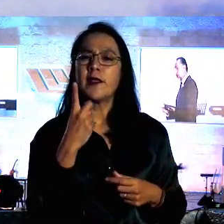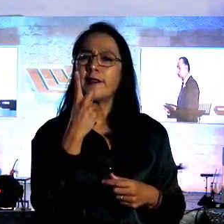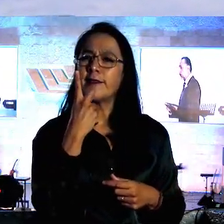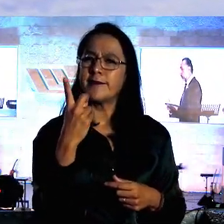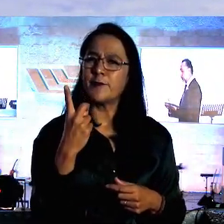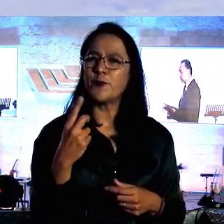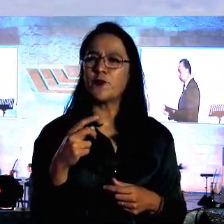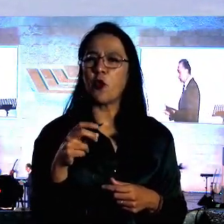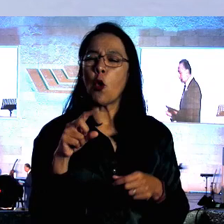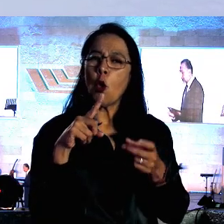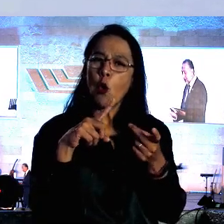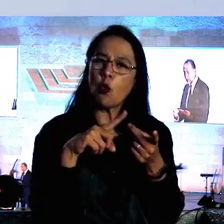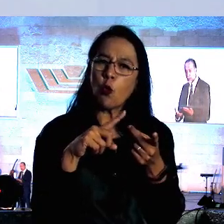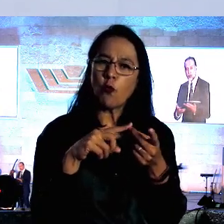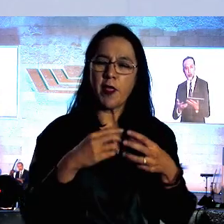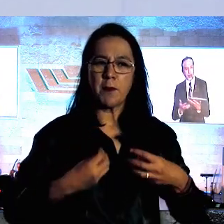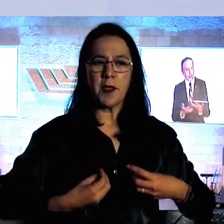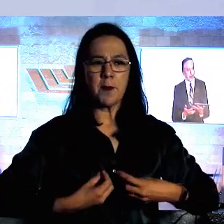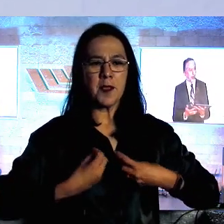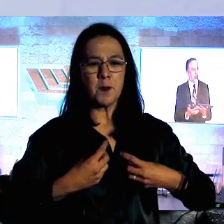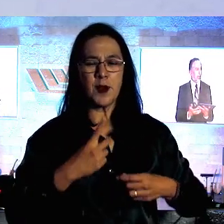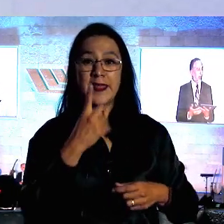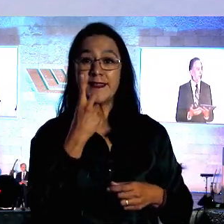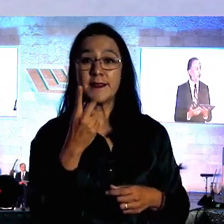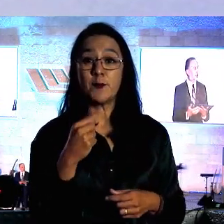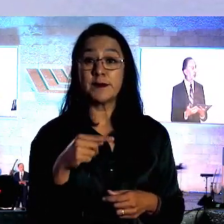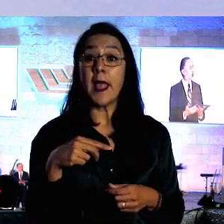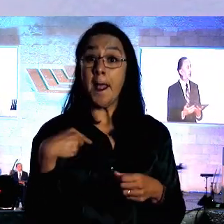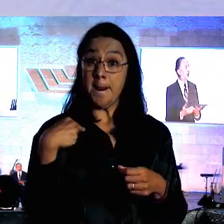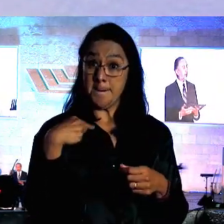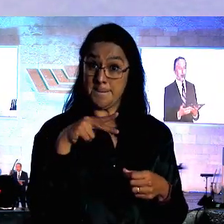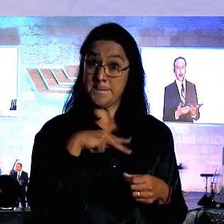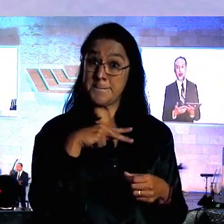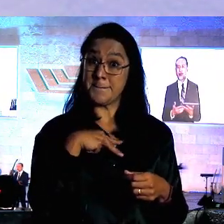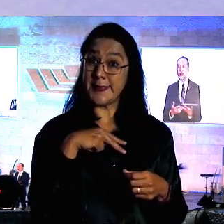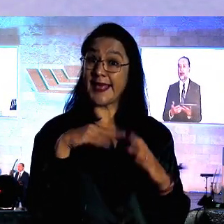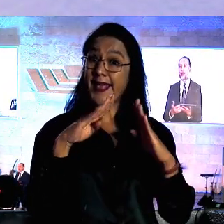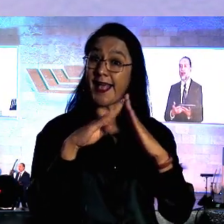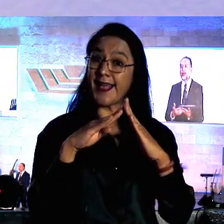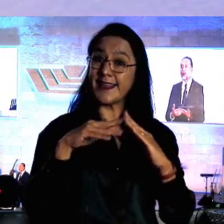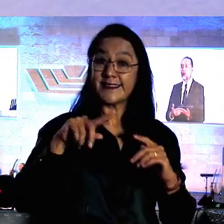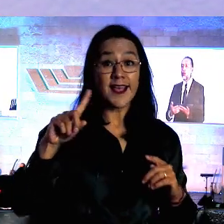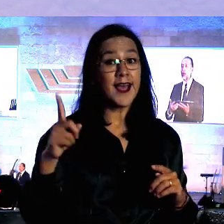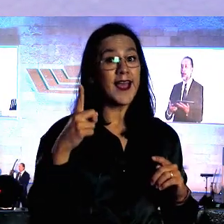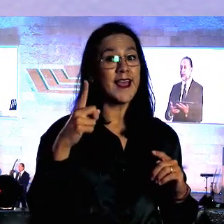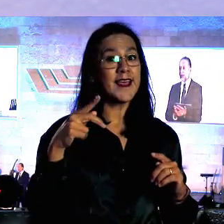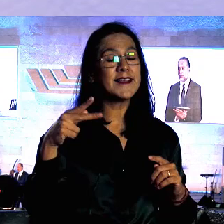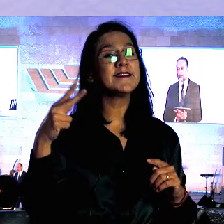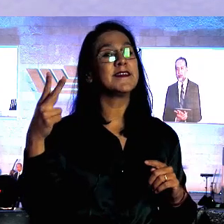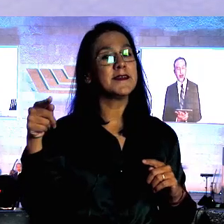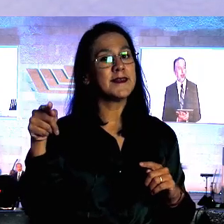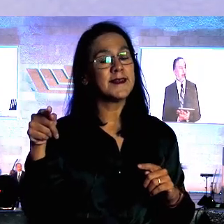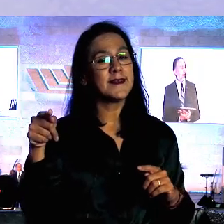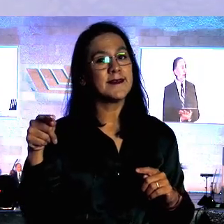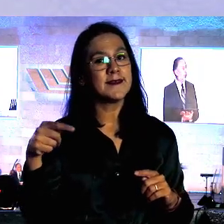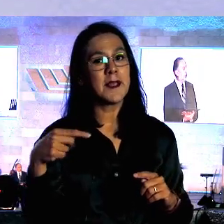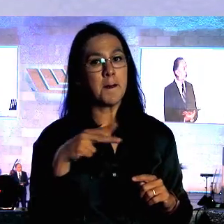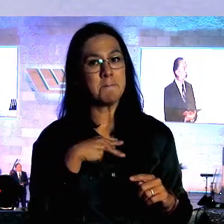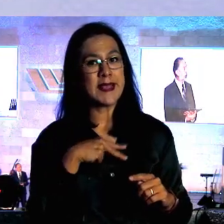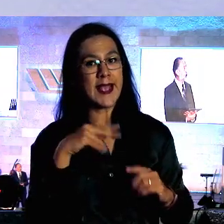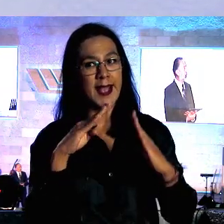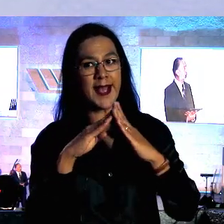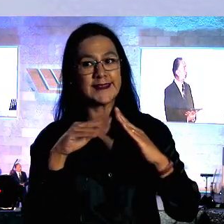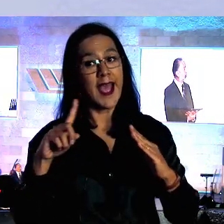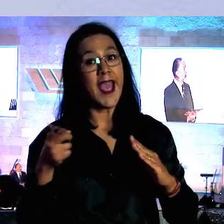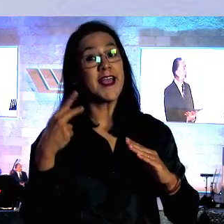vivimos o lo recibimos en la casa le decimos es mi casa y ¿qué más? Tu casa. Algunos